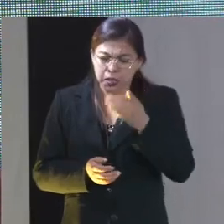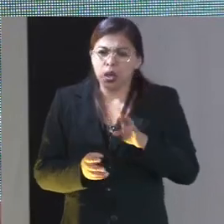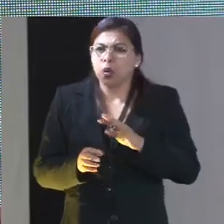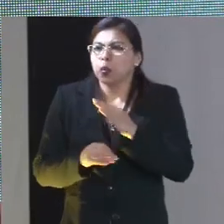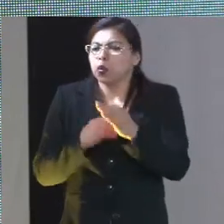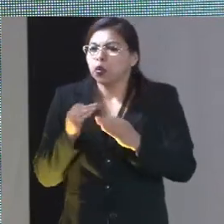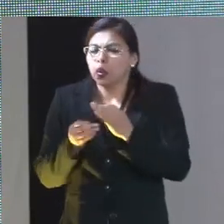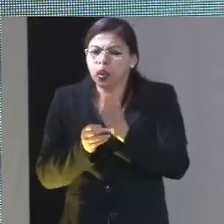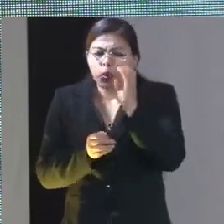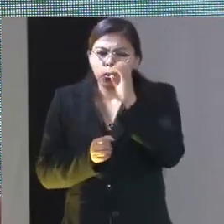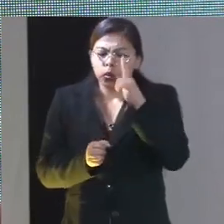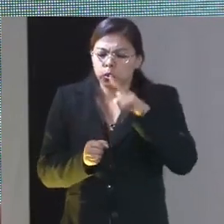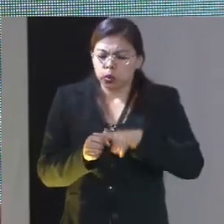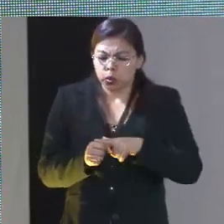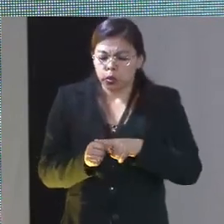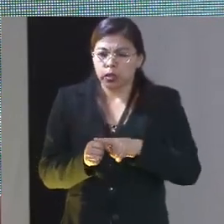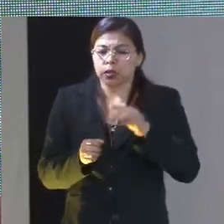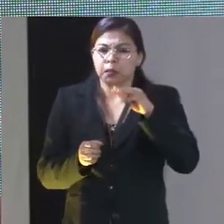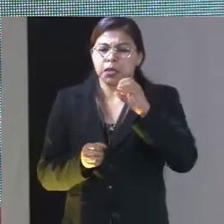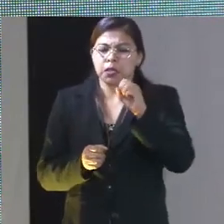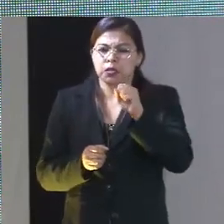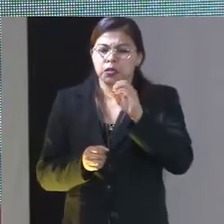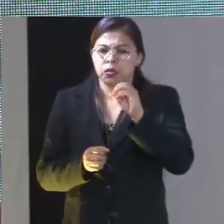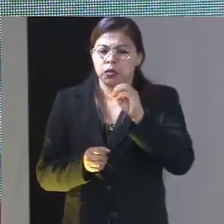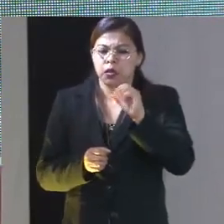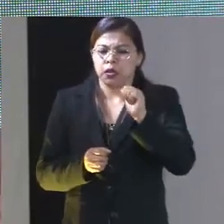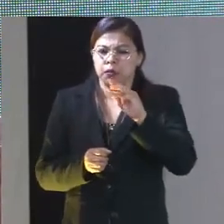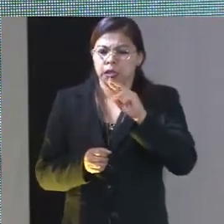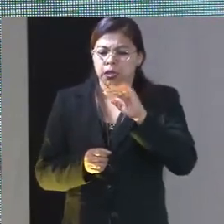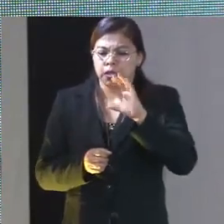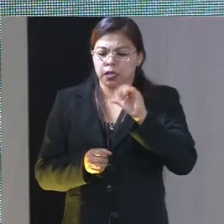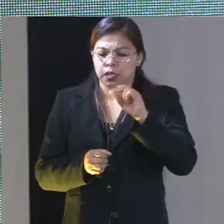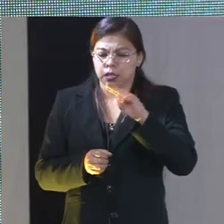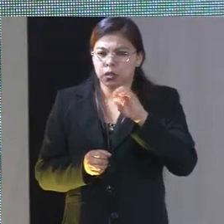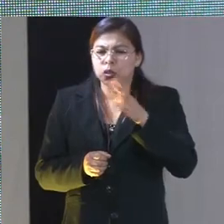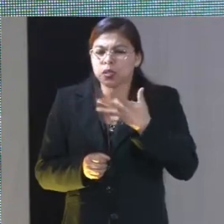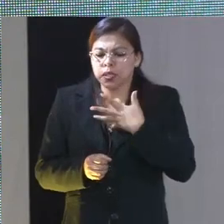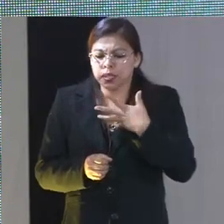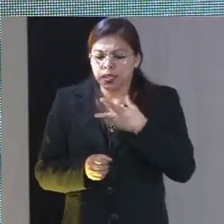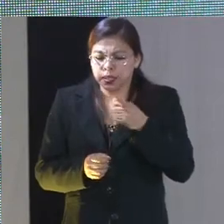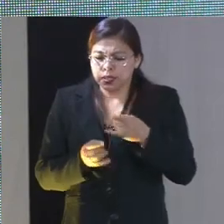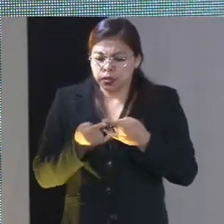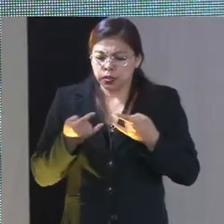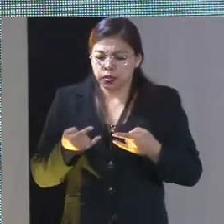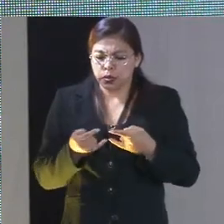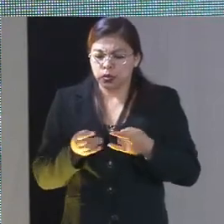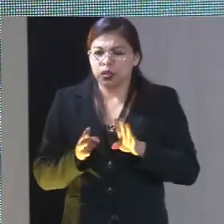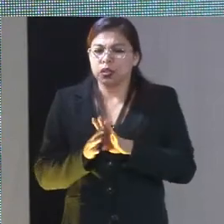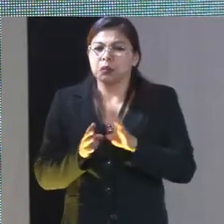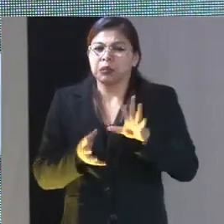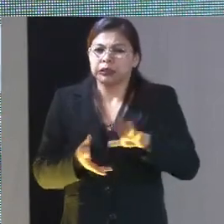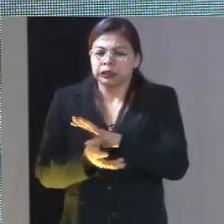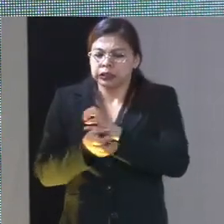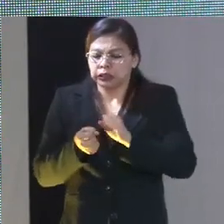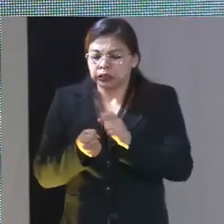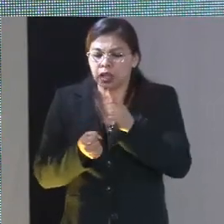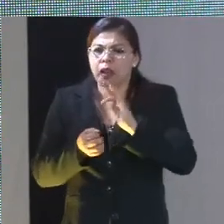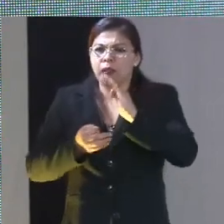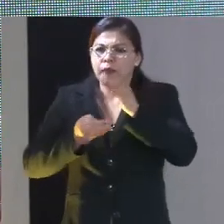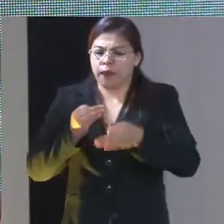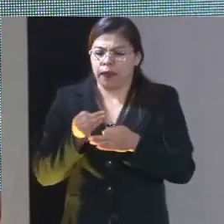toda cultura agraria, los mesoamericanos tenían una visión cíclica de la historia y que el catastrófico fin de cada